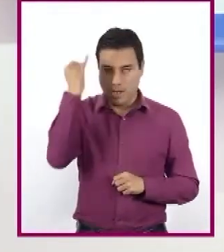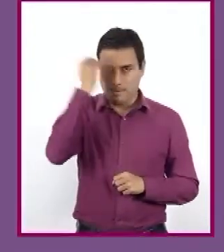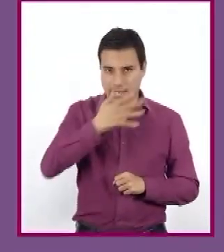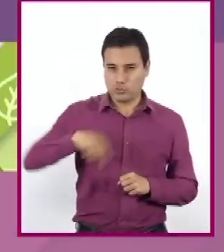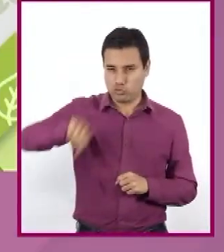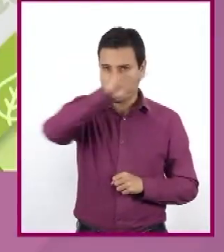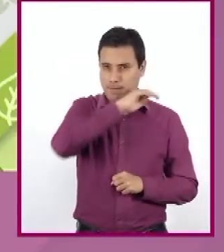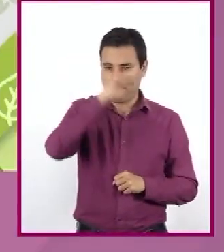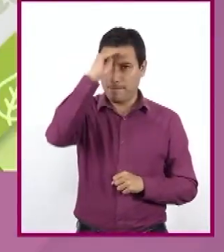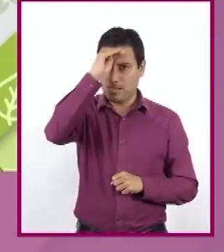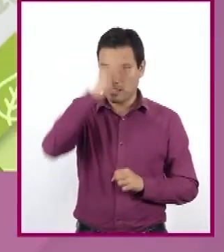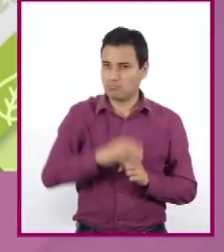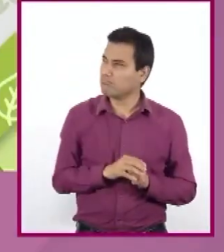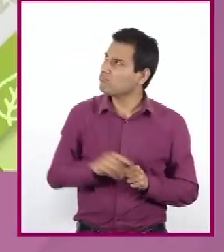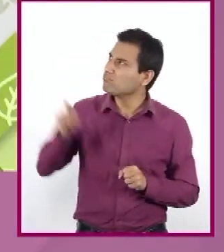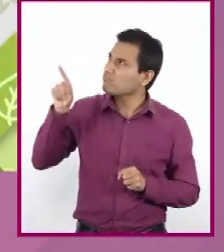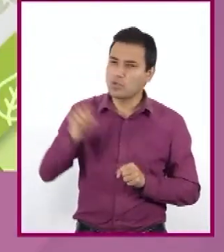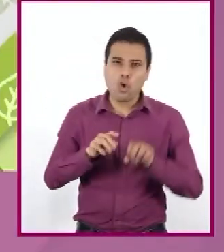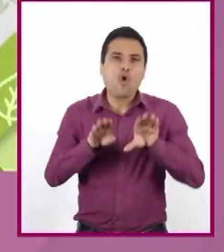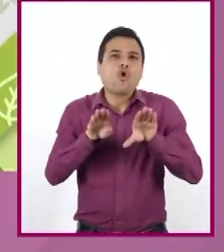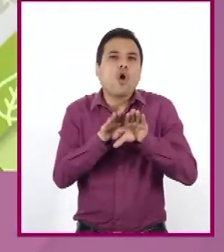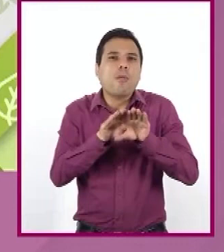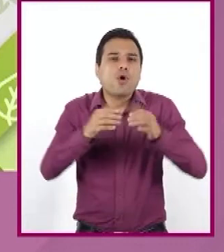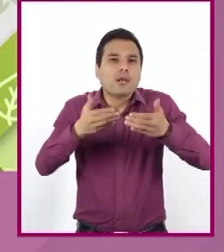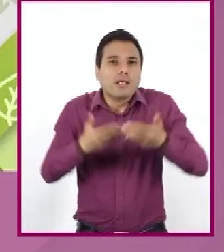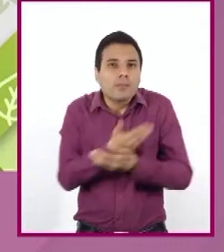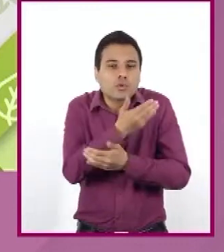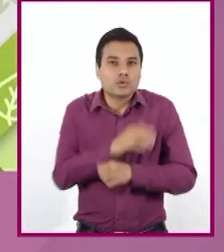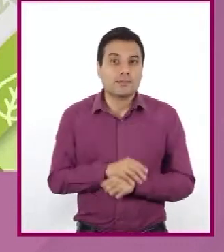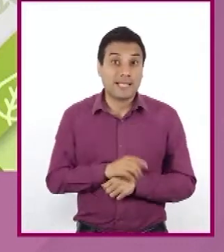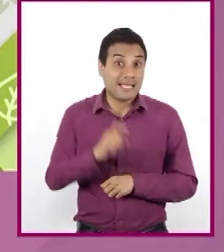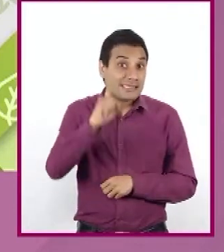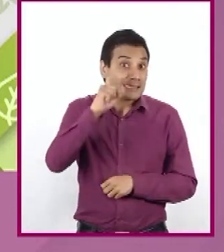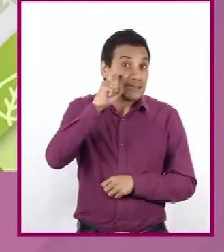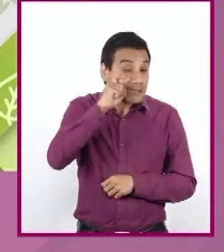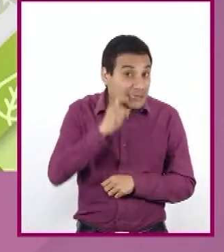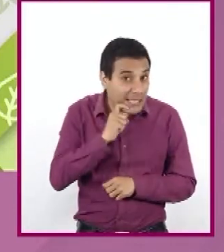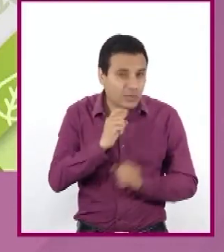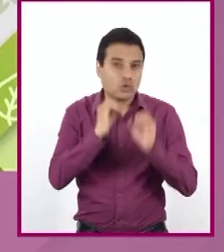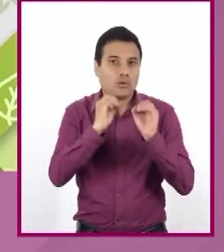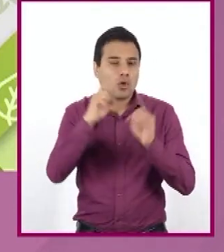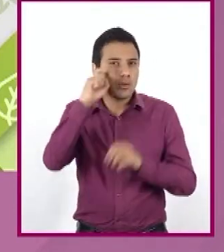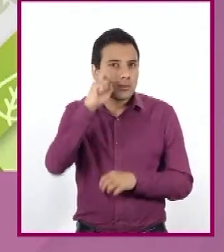reflexionen si su forma de reproducción es sexual, asexual o ambas.